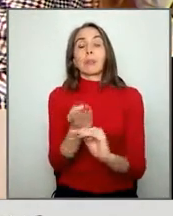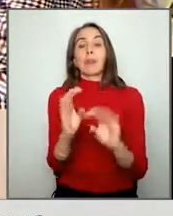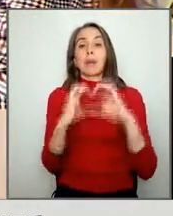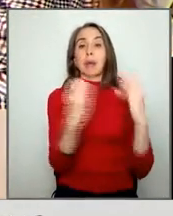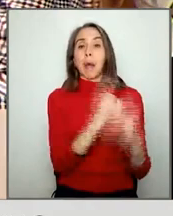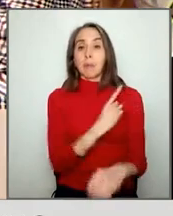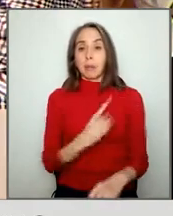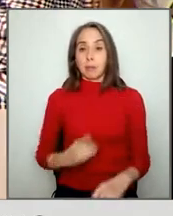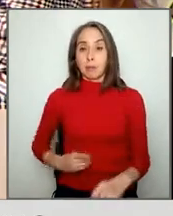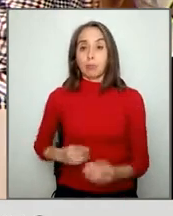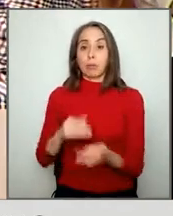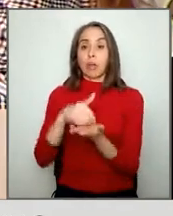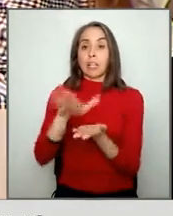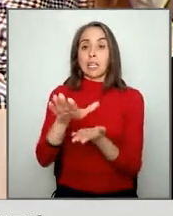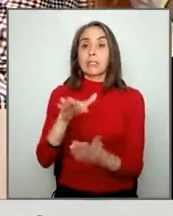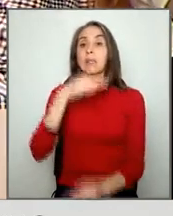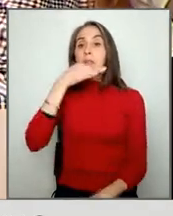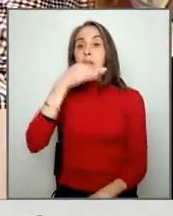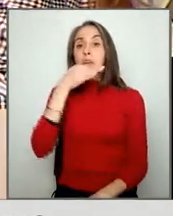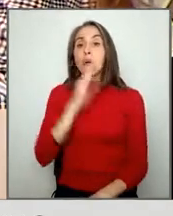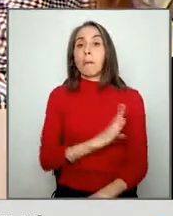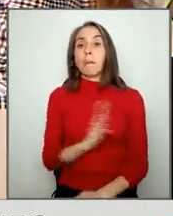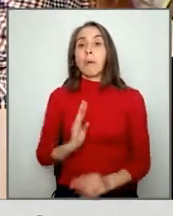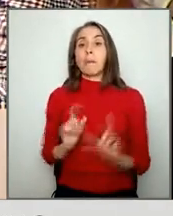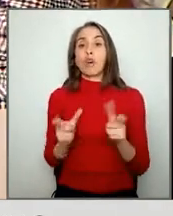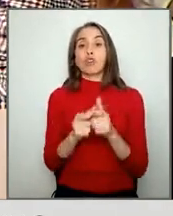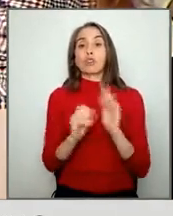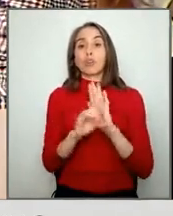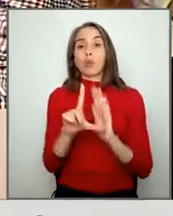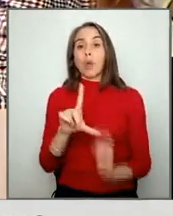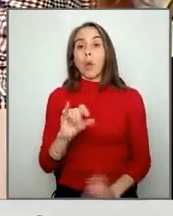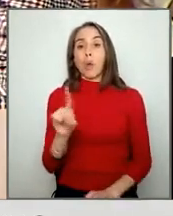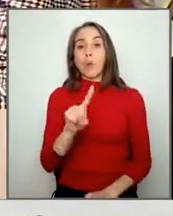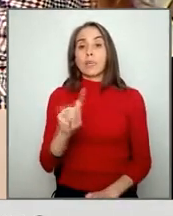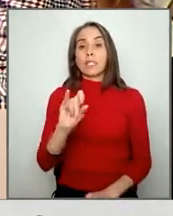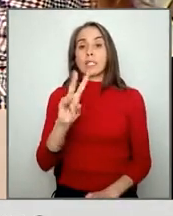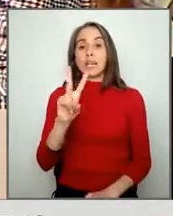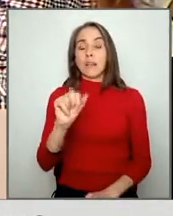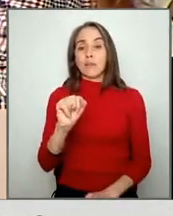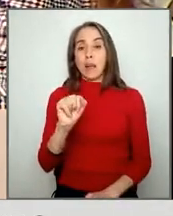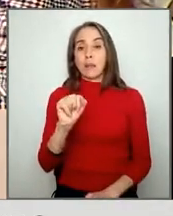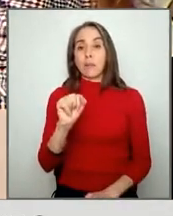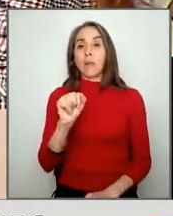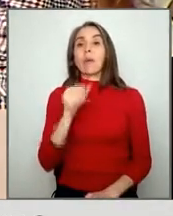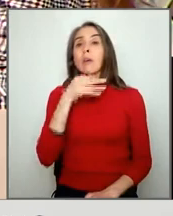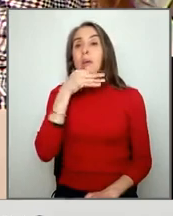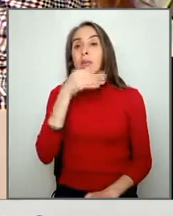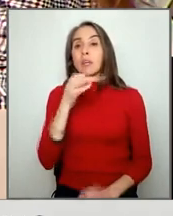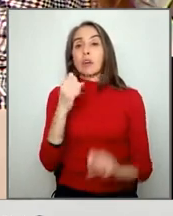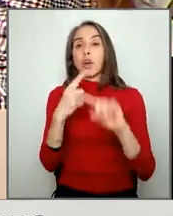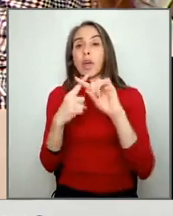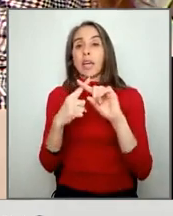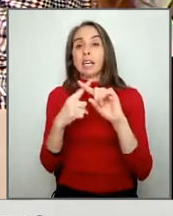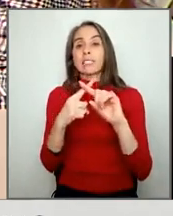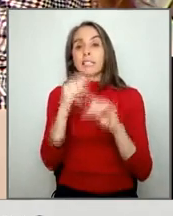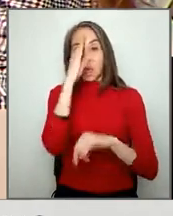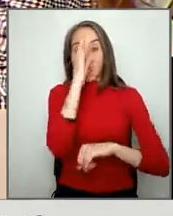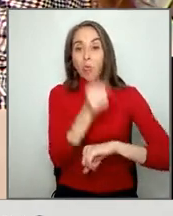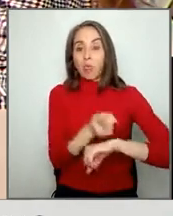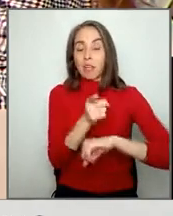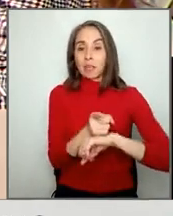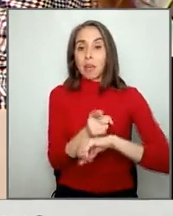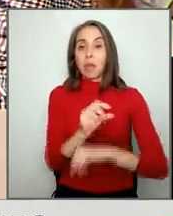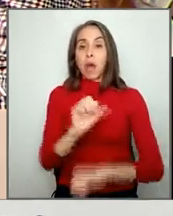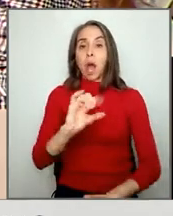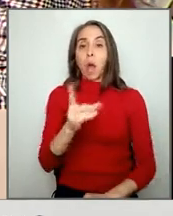rechazar los dichos del consejero constitucional Señor Luis Silva en cuanto a catalogar al ex dictador Augusto pinochet ugarte como